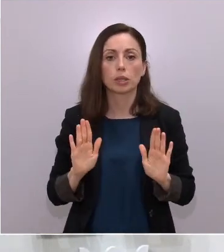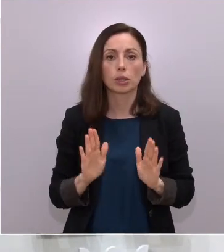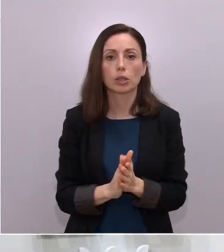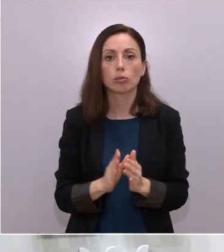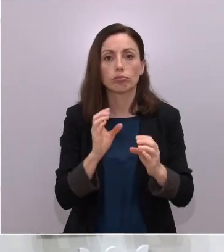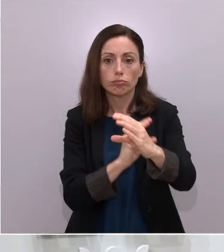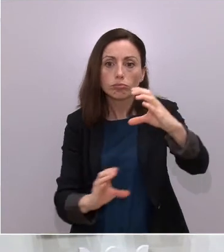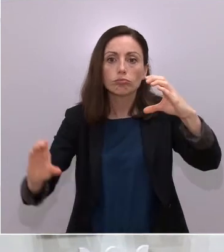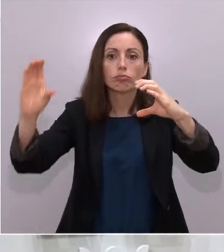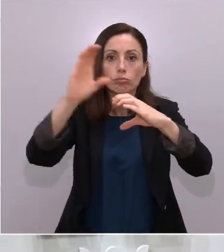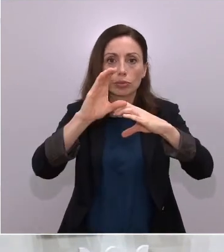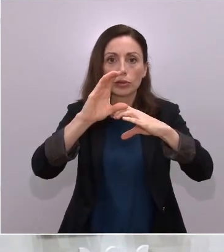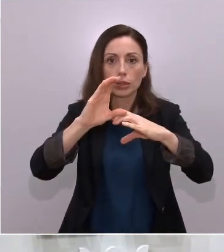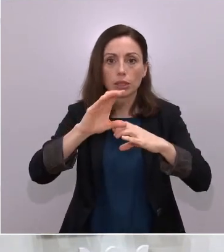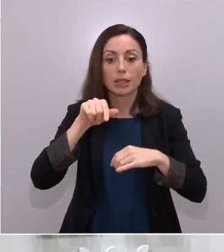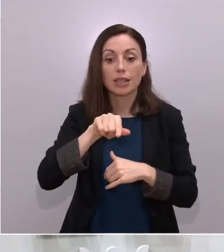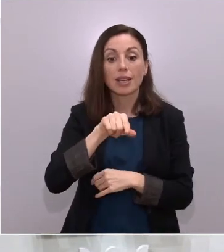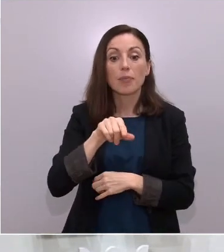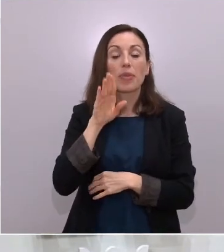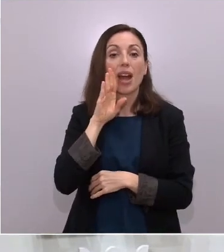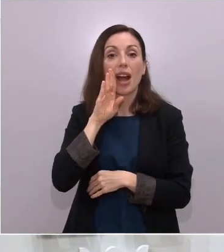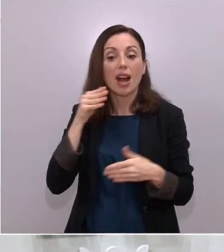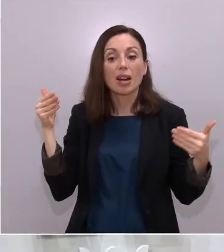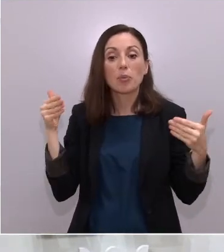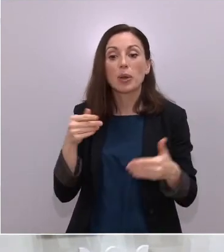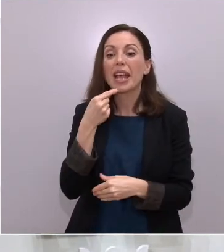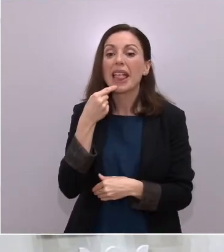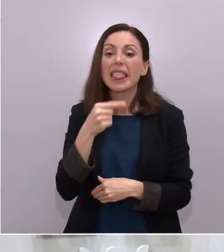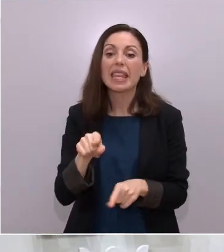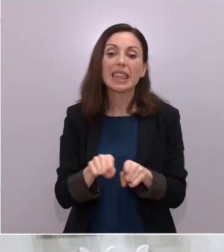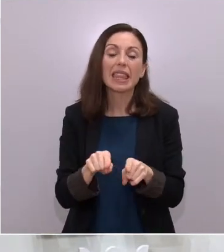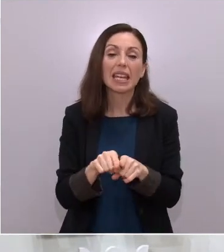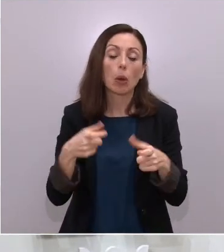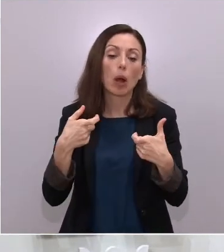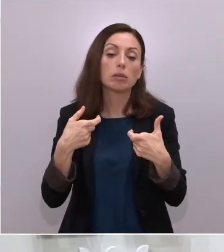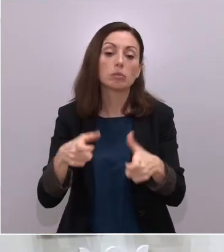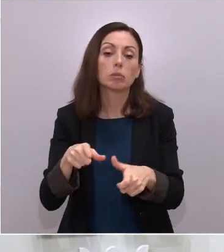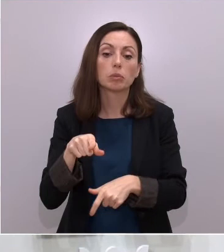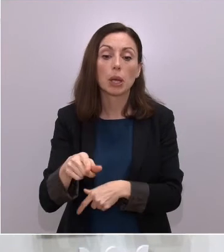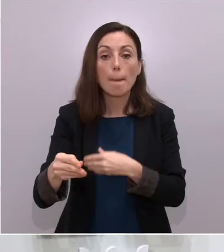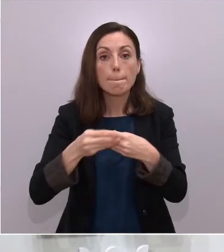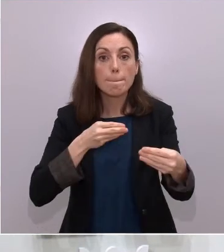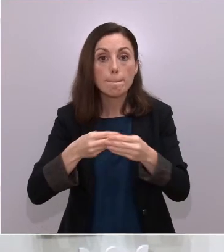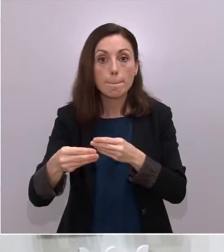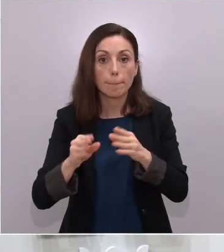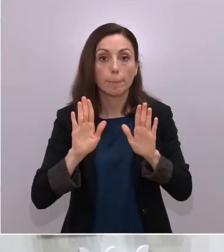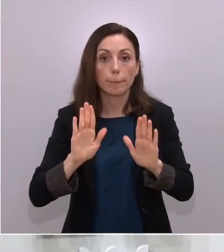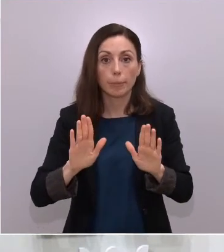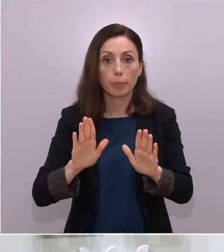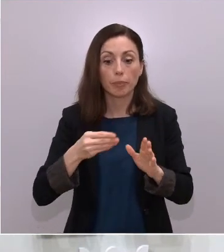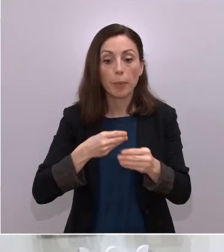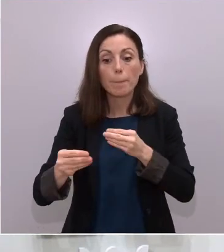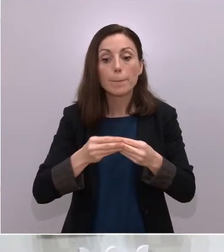un incremento. Es que incluso ellos hacen referencia a partidas cuyo material, ¿verdad? El material de